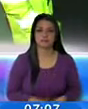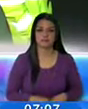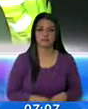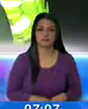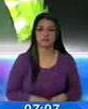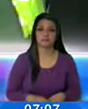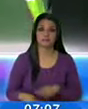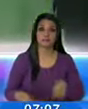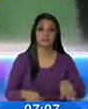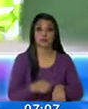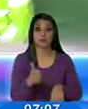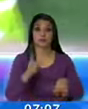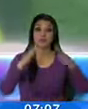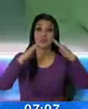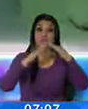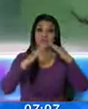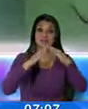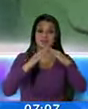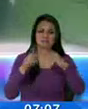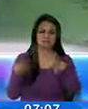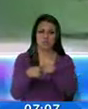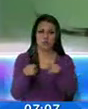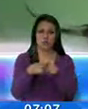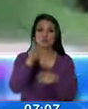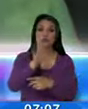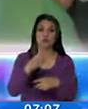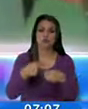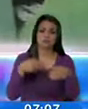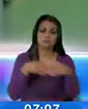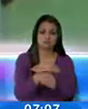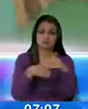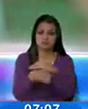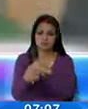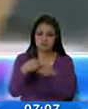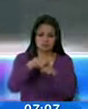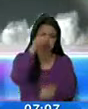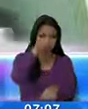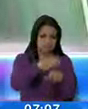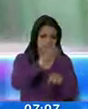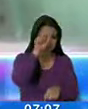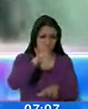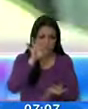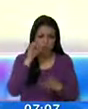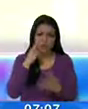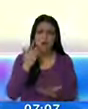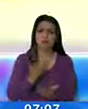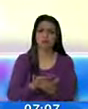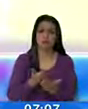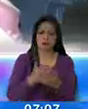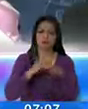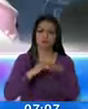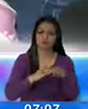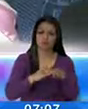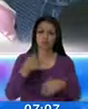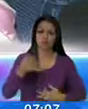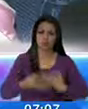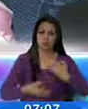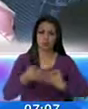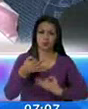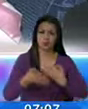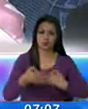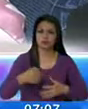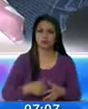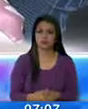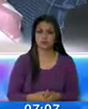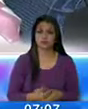8 allanamientos realizados de forma simultánea en el sur de Quito, encontraron evidencias que servirán para sustentar el proceso judicial. Además, los trabajos